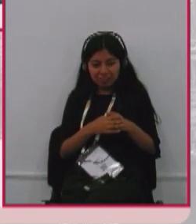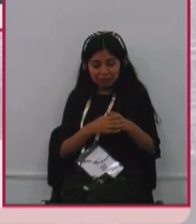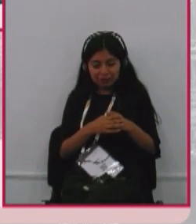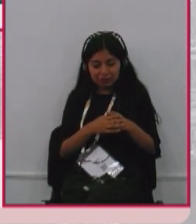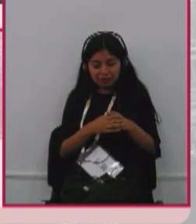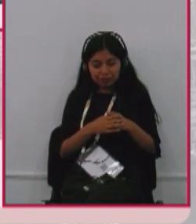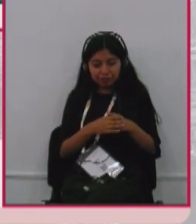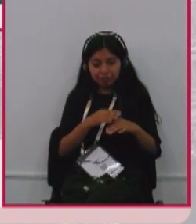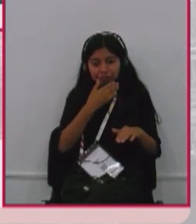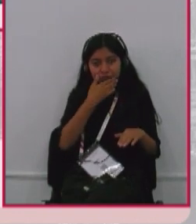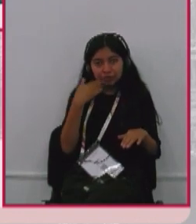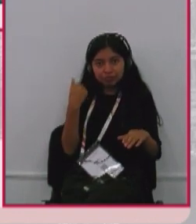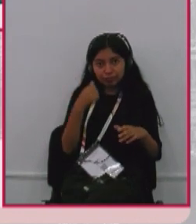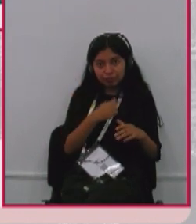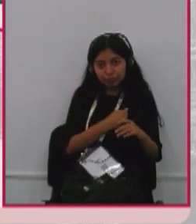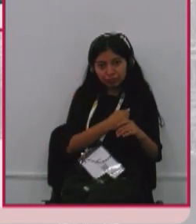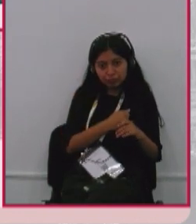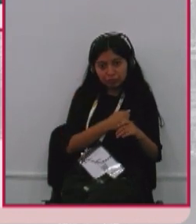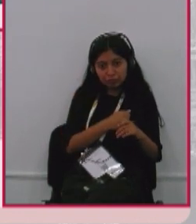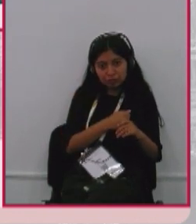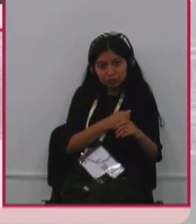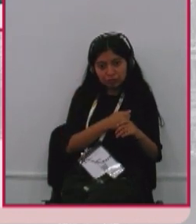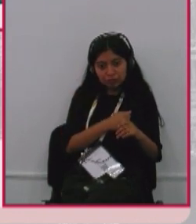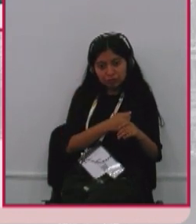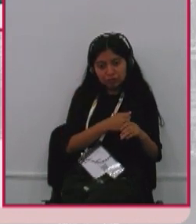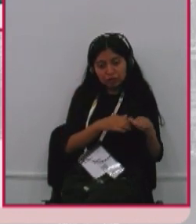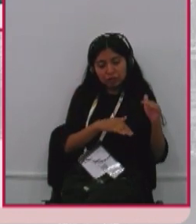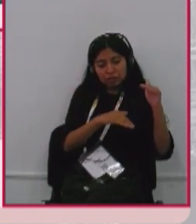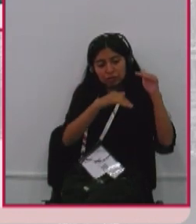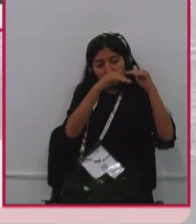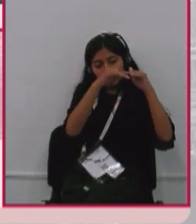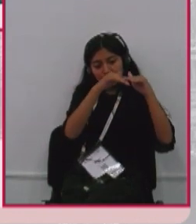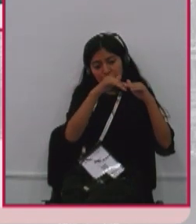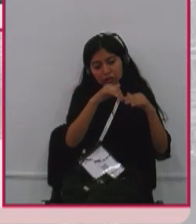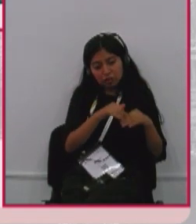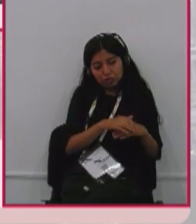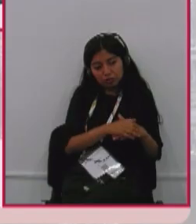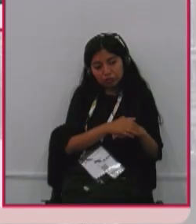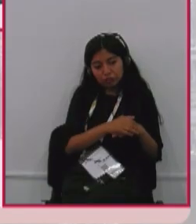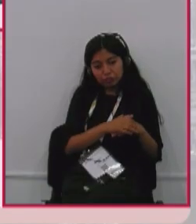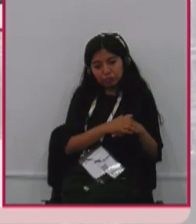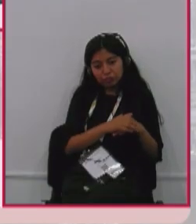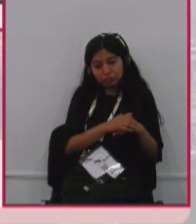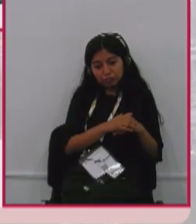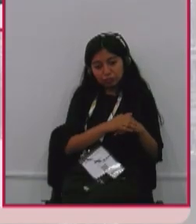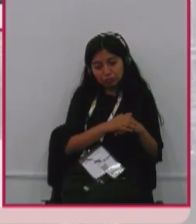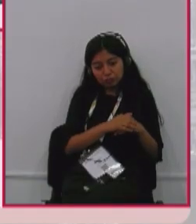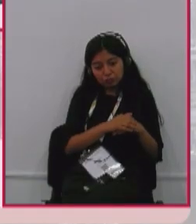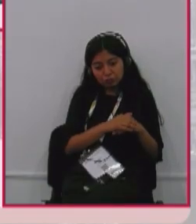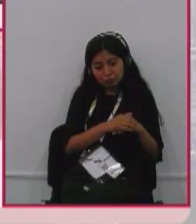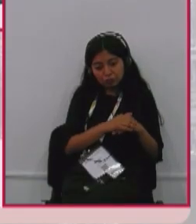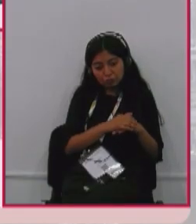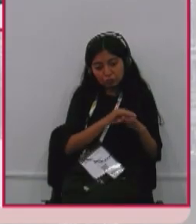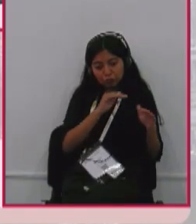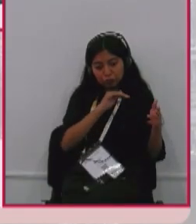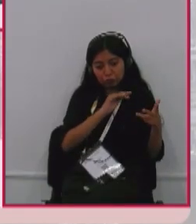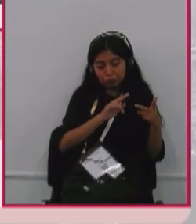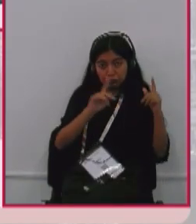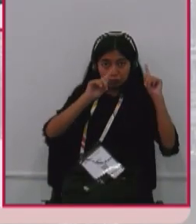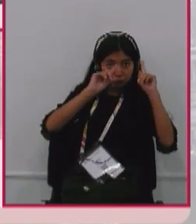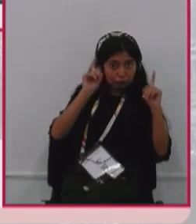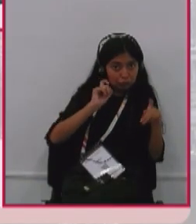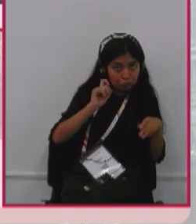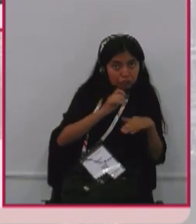OPEX, mejorar la performance metalúrgica y aumentar también la producción. Y una pregunta bastante recurrente que nos